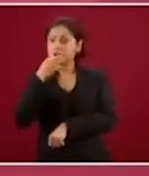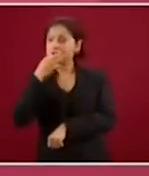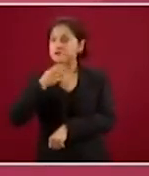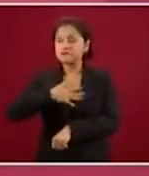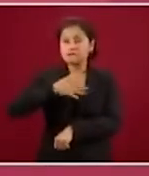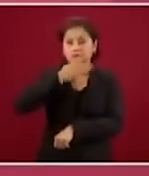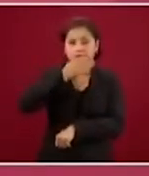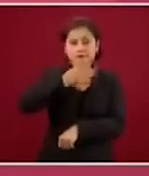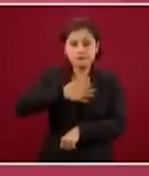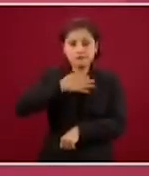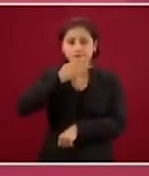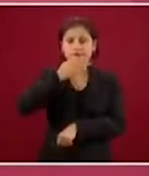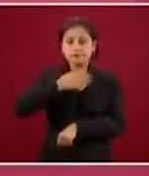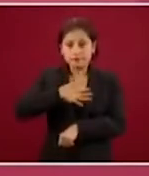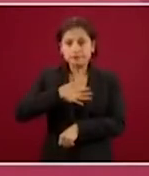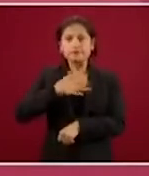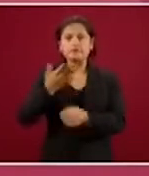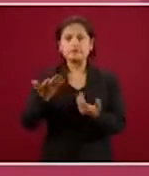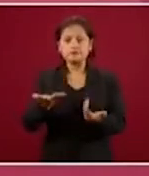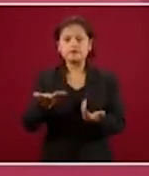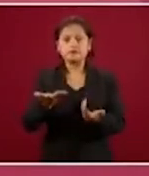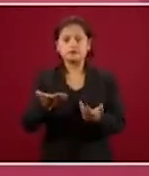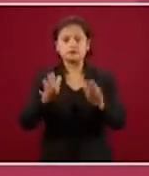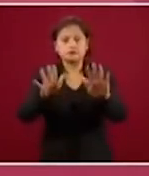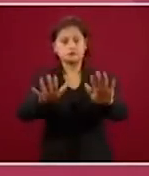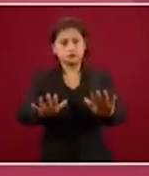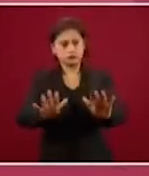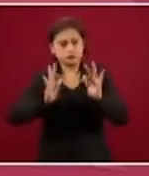que no debe de haber alarmas.